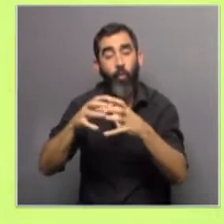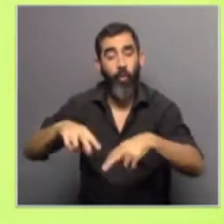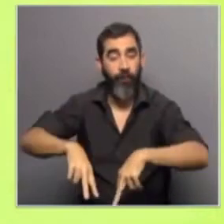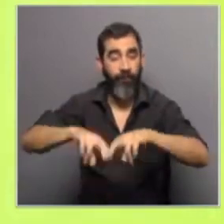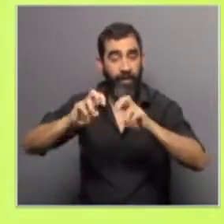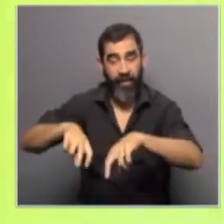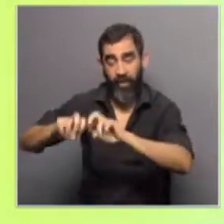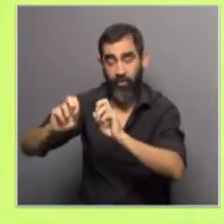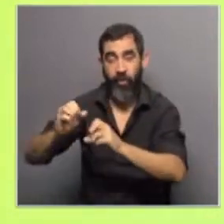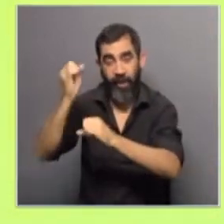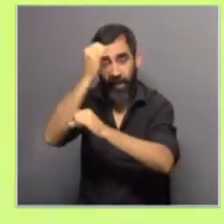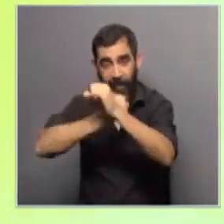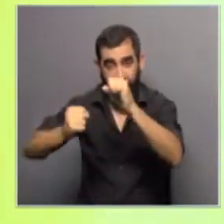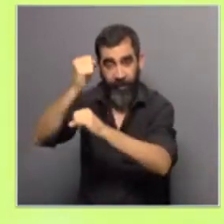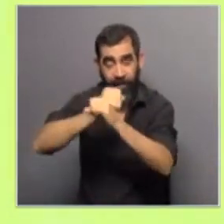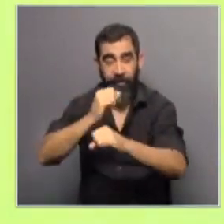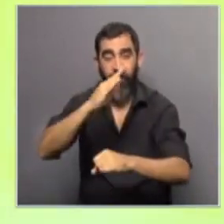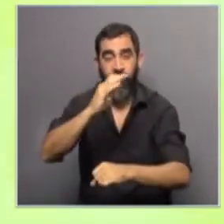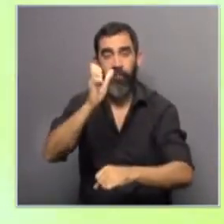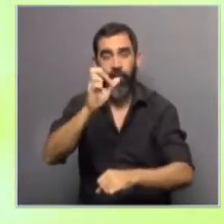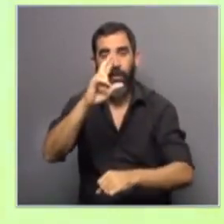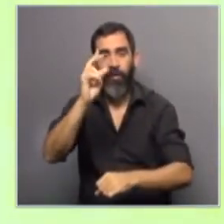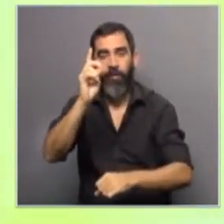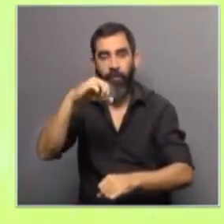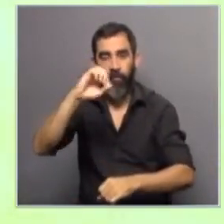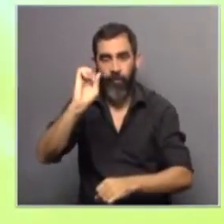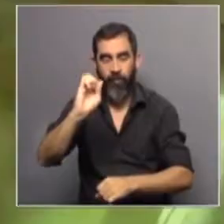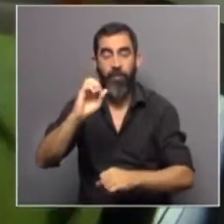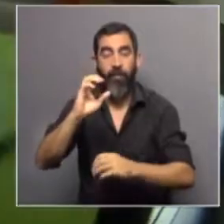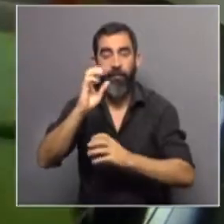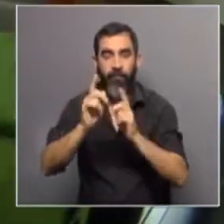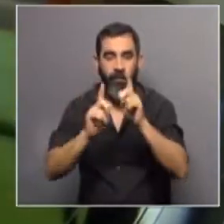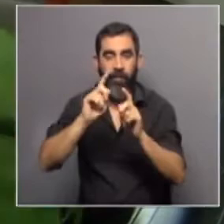investigación, el ingeniero agrónomo Carlos Perdomo, de la Facultad de Agronomía.